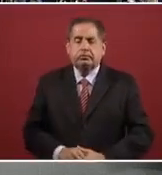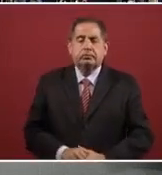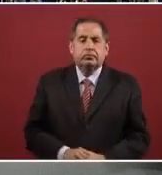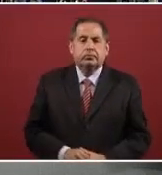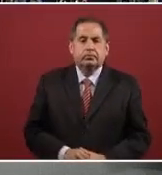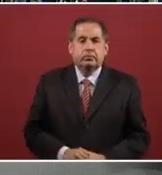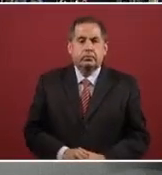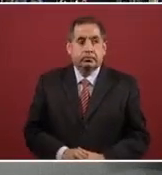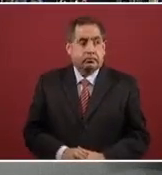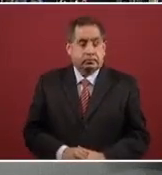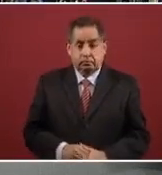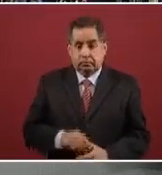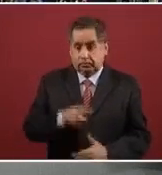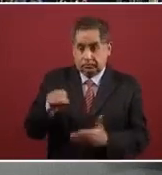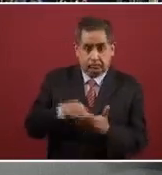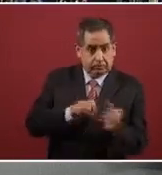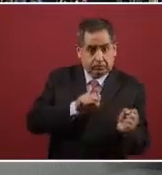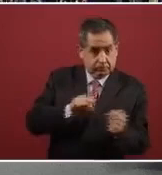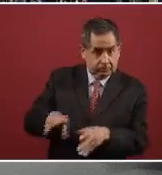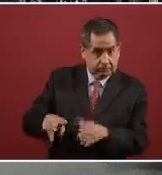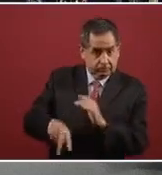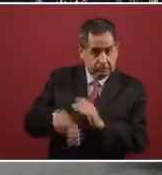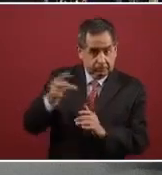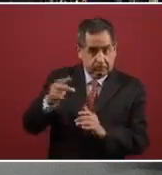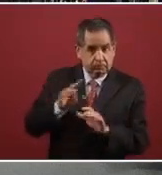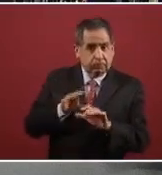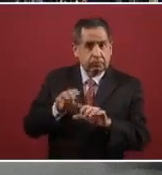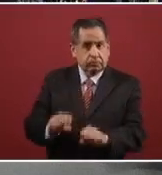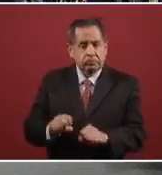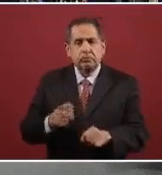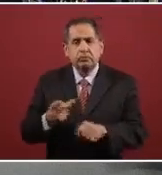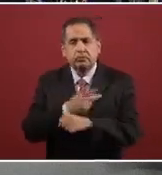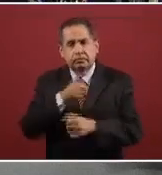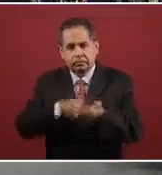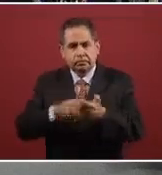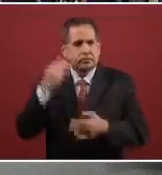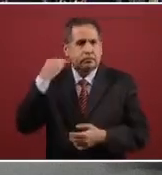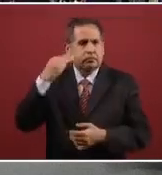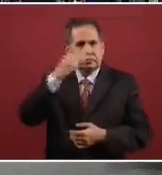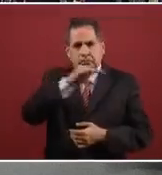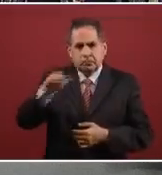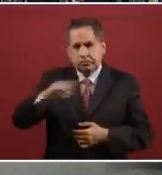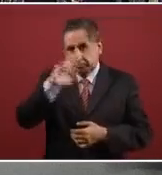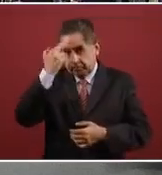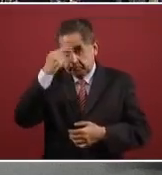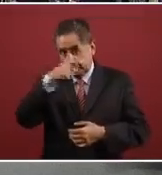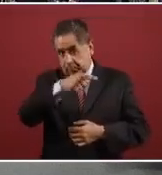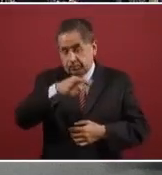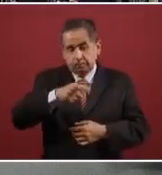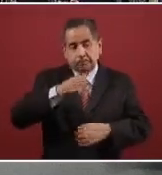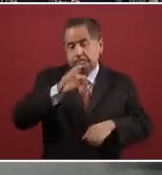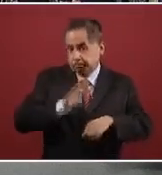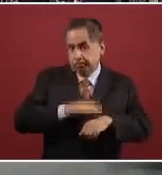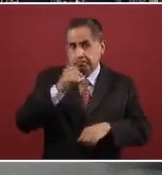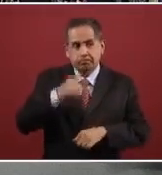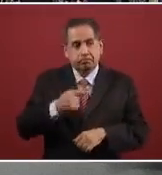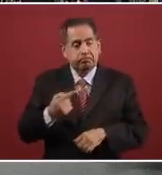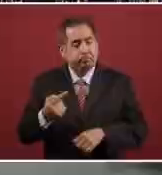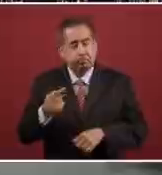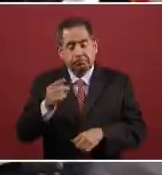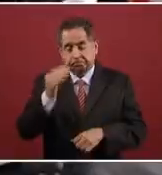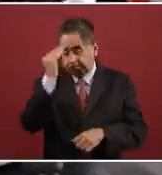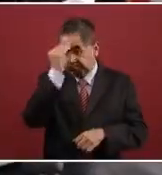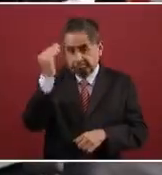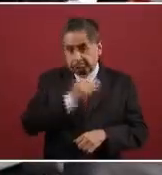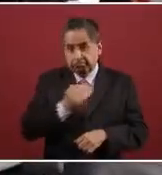hay que dejar los espacios vacíos o hay que ocuparlos. Michoacán, usted lo recordará, es el estado en donde hubo pues un atentado terrible,